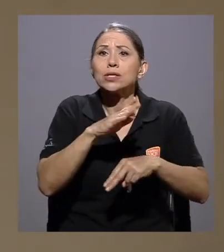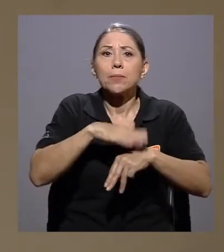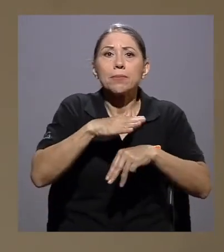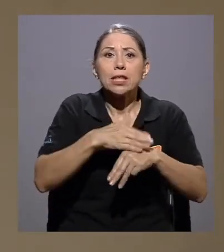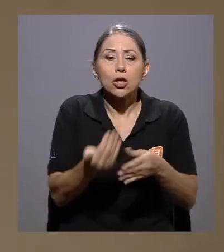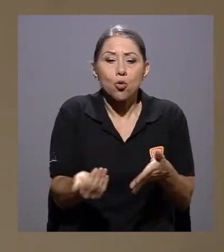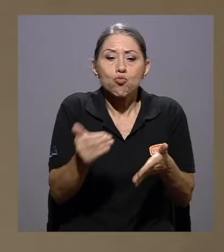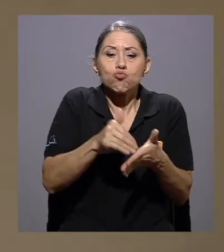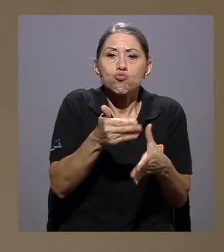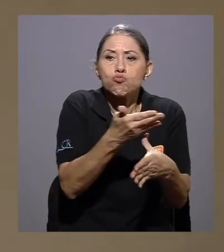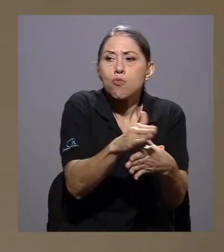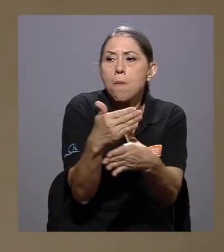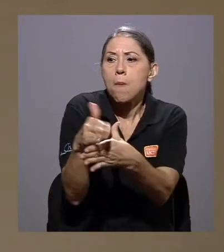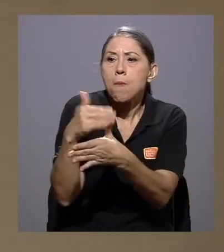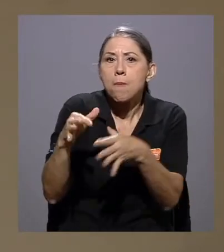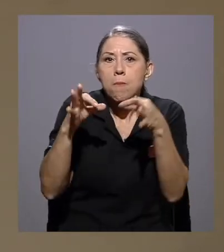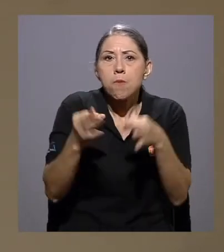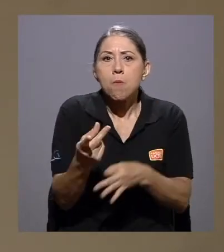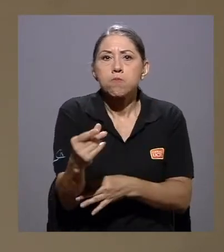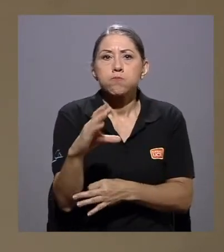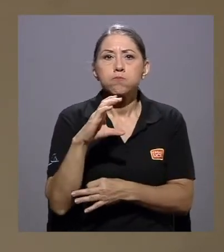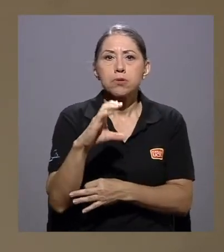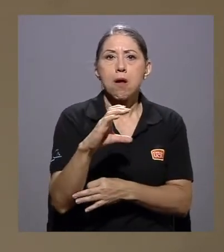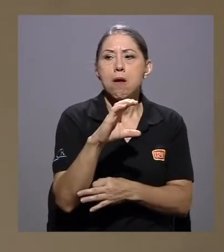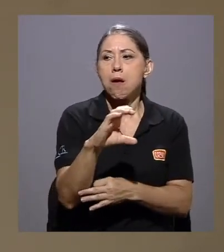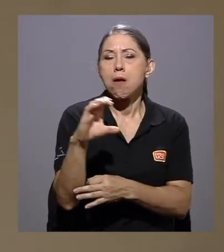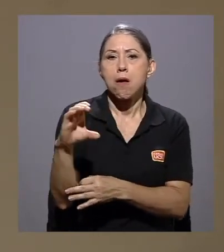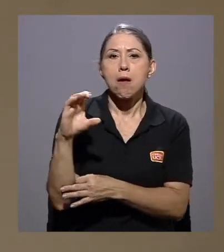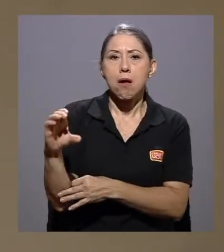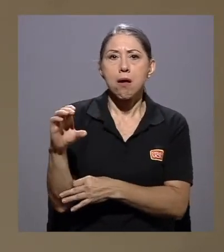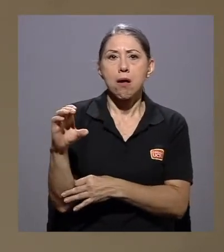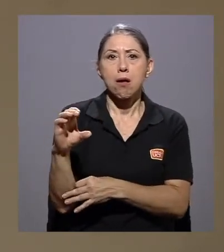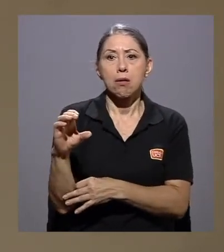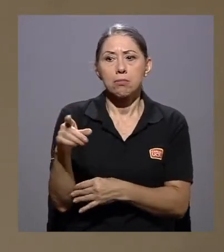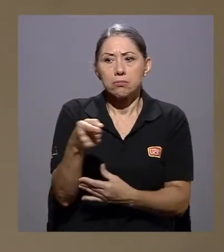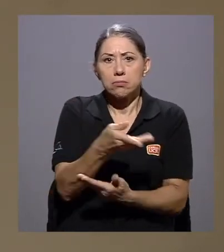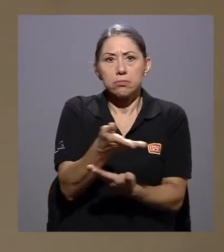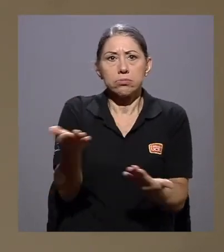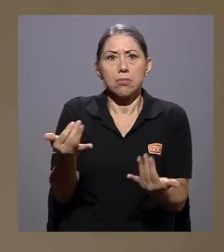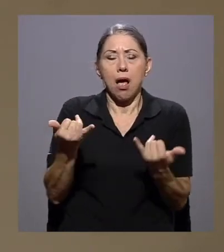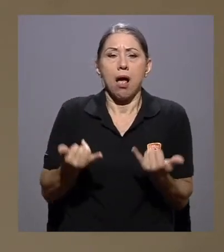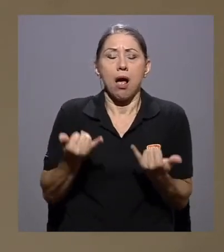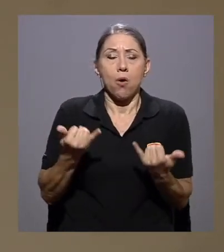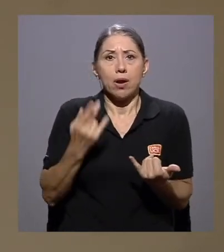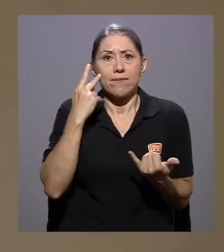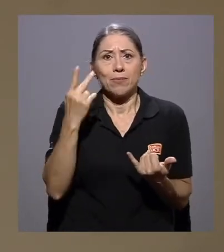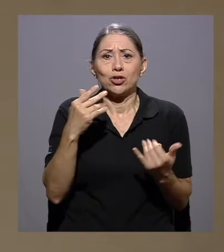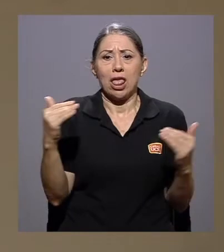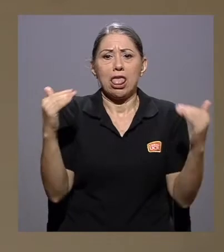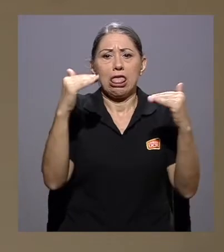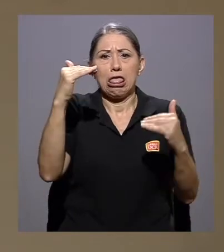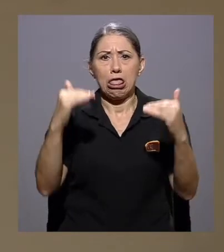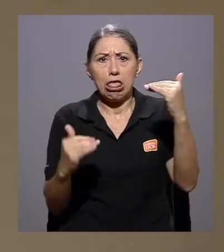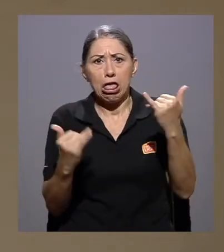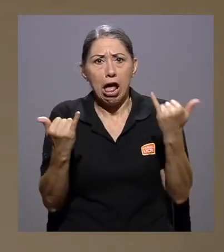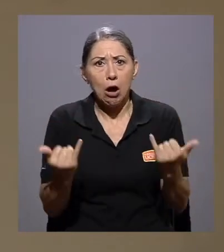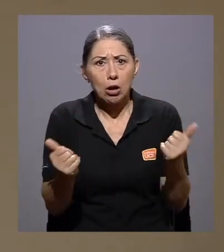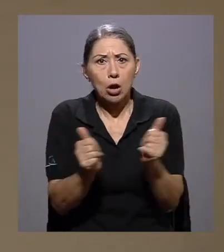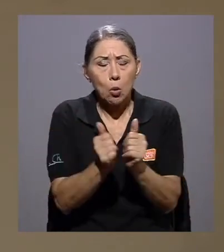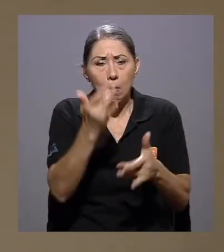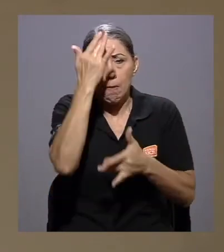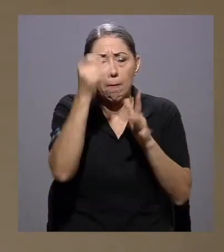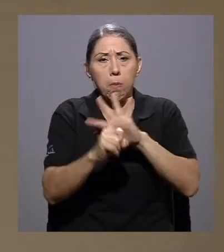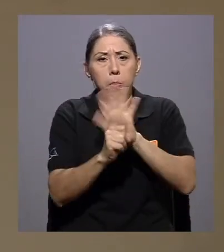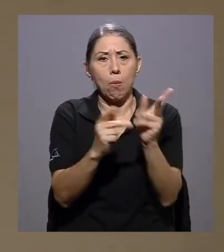del ingreso, que es evidente y ahora mucho más profunda en esta coyuntura de la pandemia, hay que diseñar